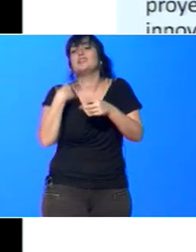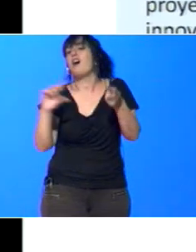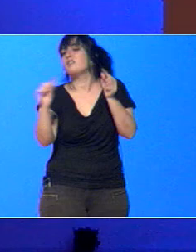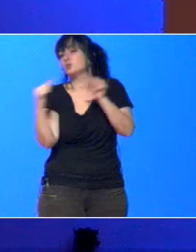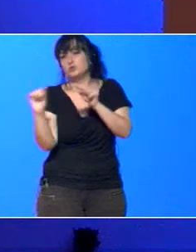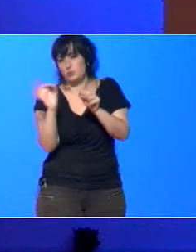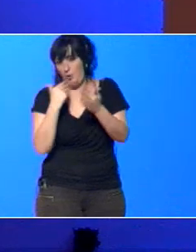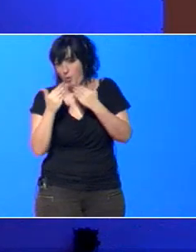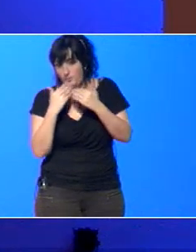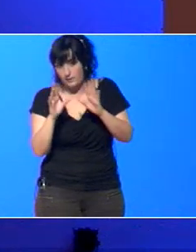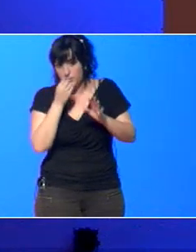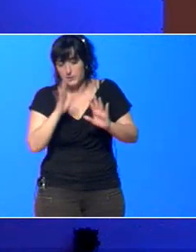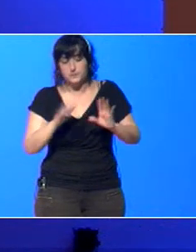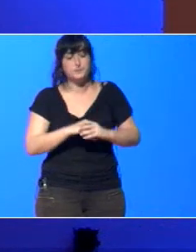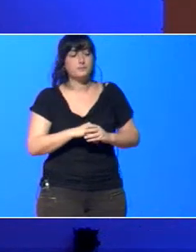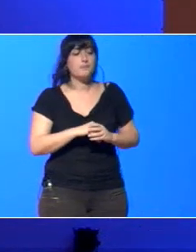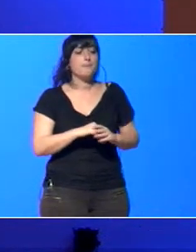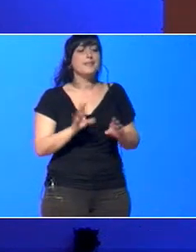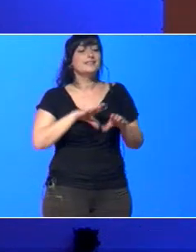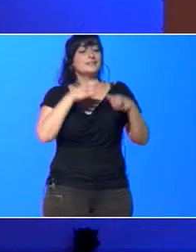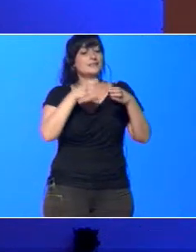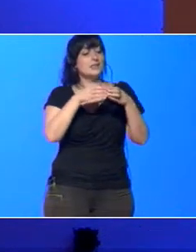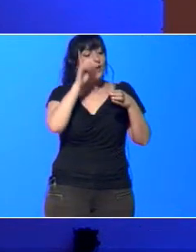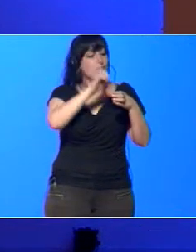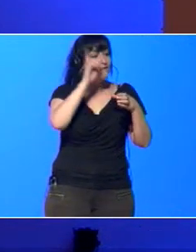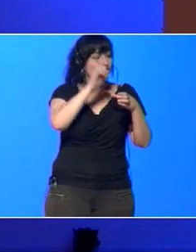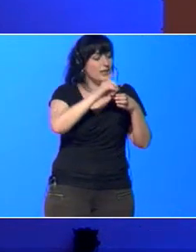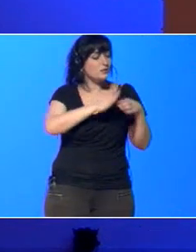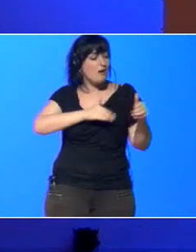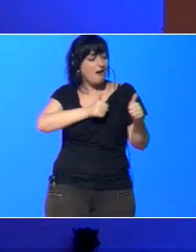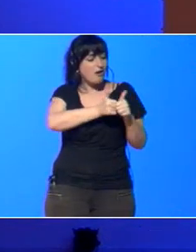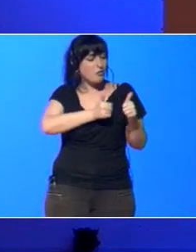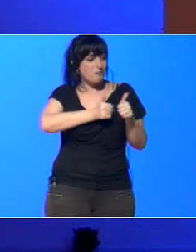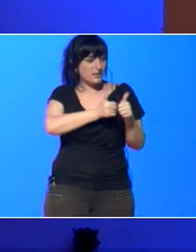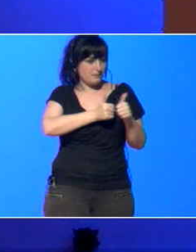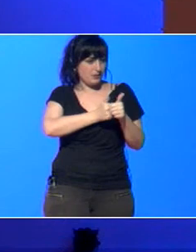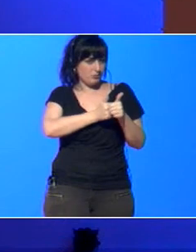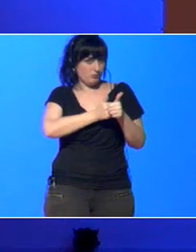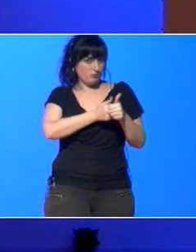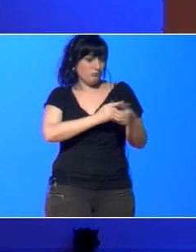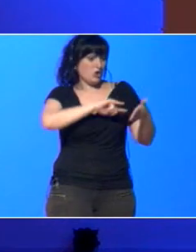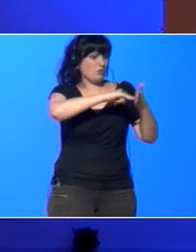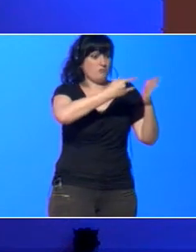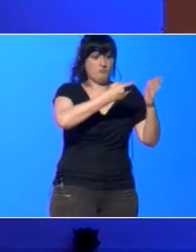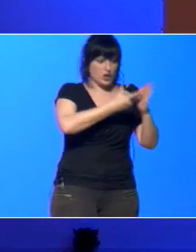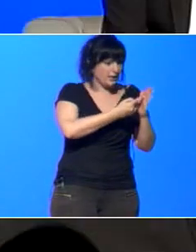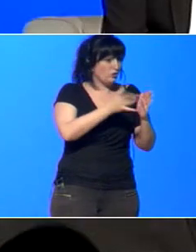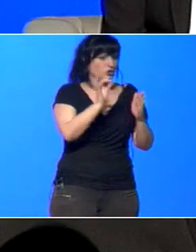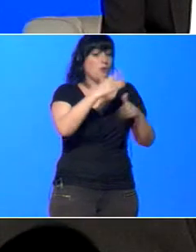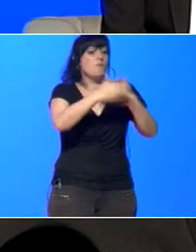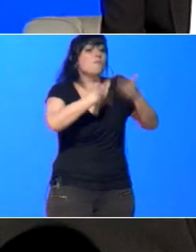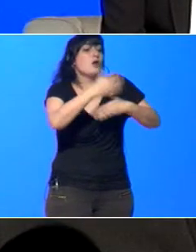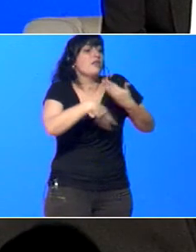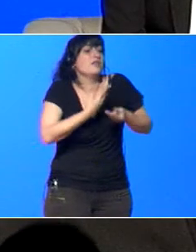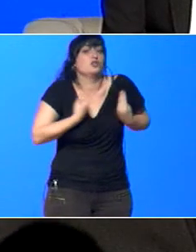hablamos, es el acompañamiento a los equipos de los profesores, a los equipos en sus proyectos y en sus procesos vitales. Ayer